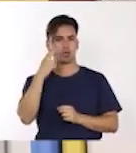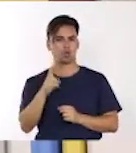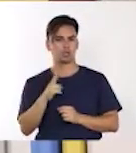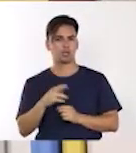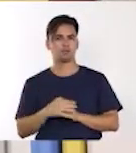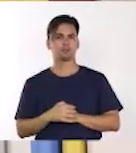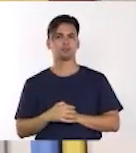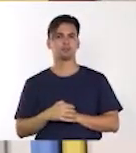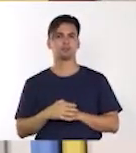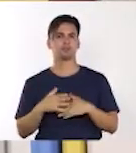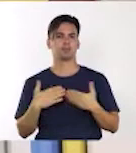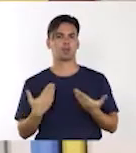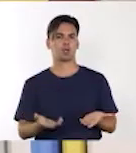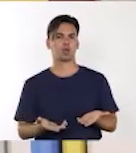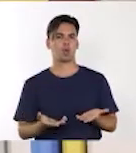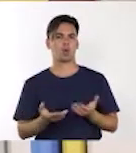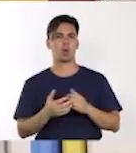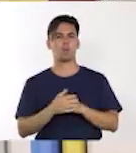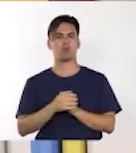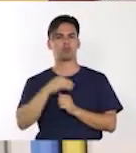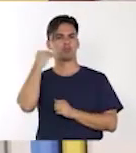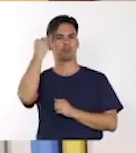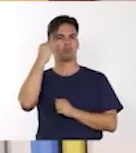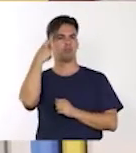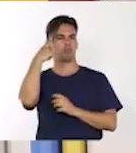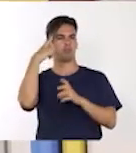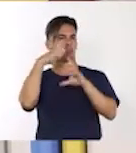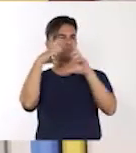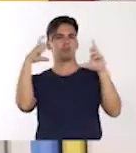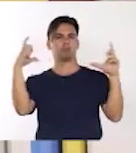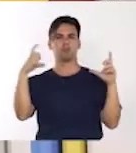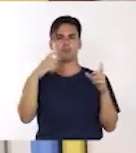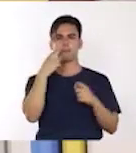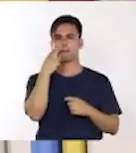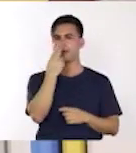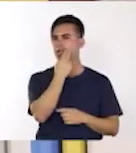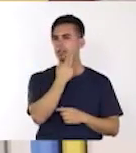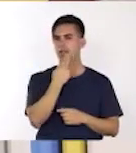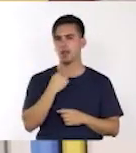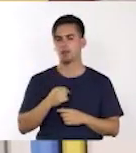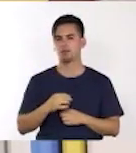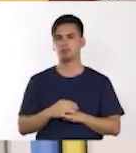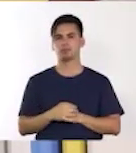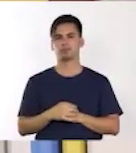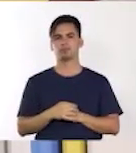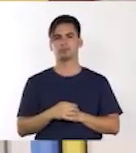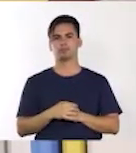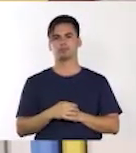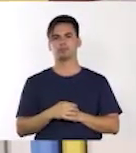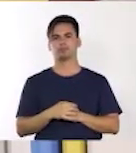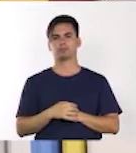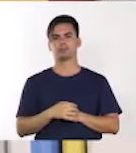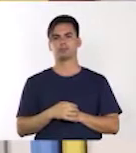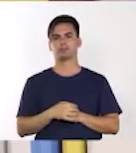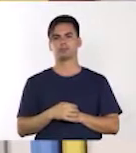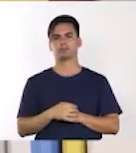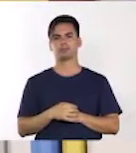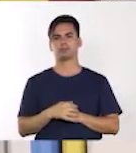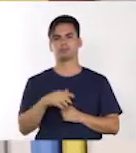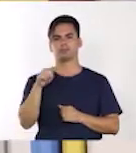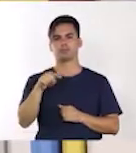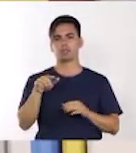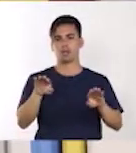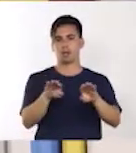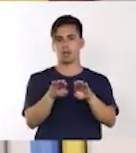recordar la amplitud de todo este pensamiento martiano y que sienta bases